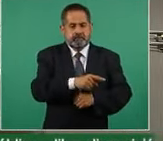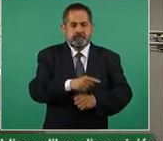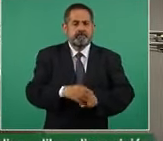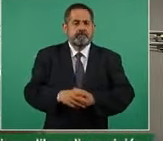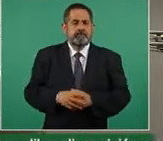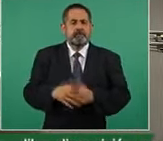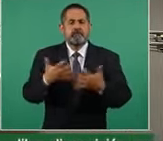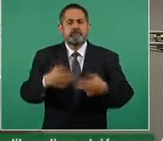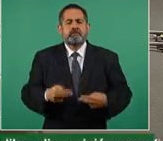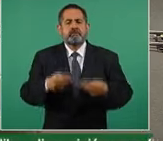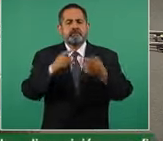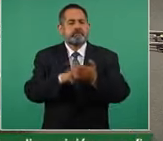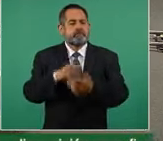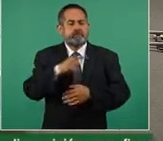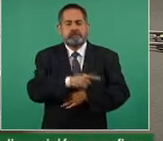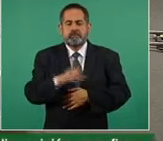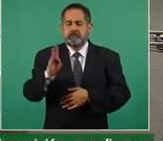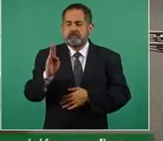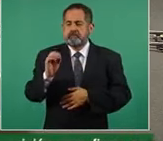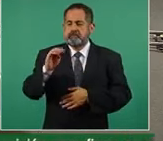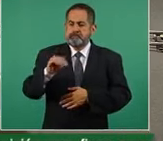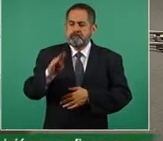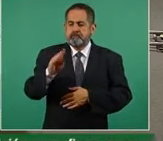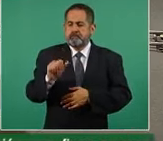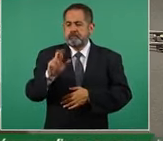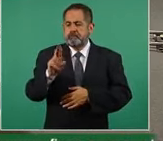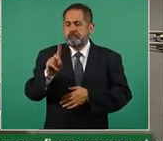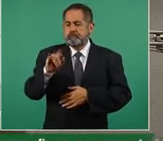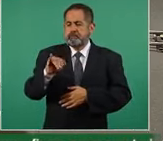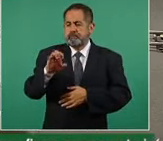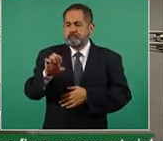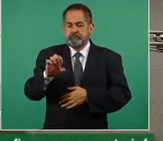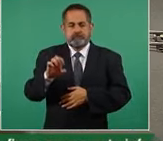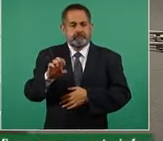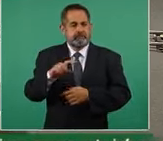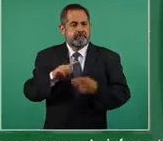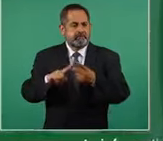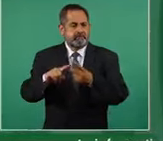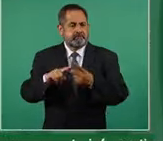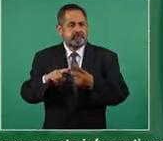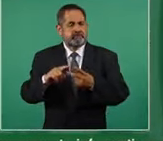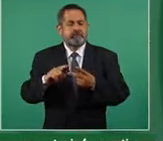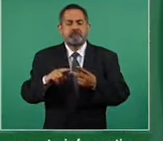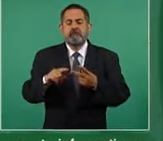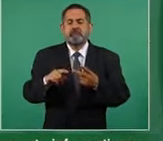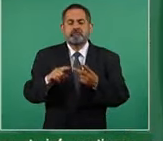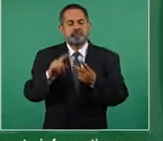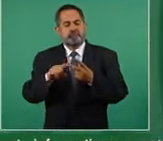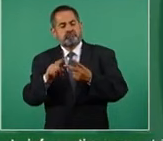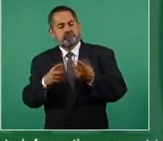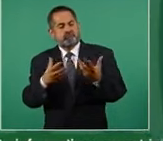la empresa Bombardier y Alstom, y se van a hacer